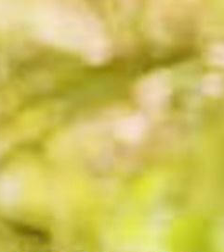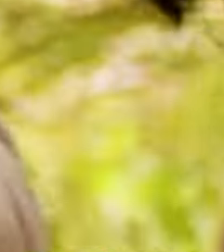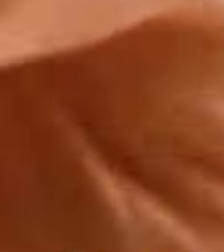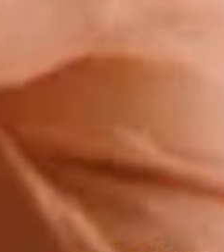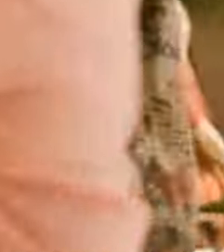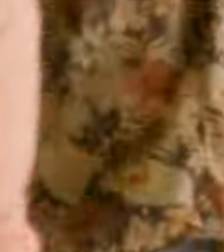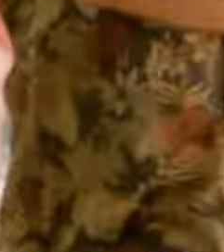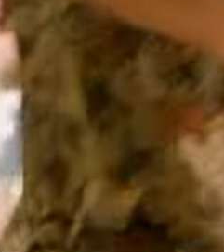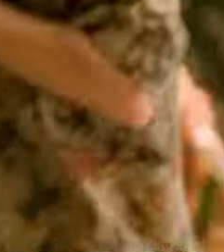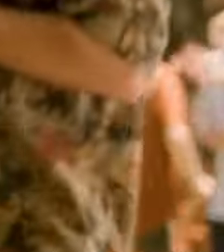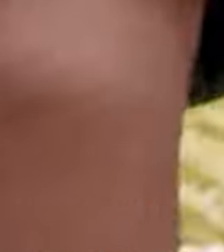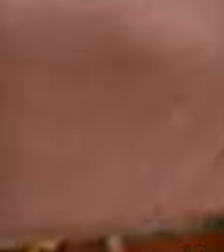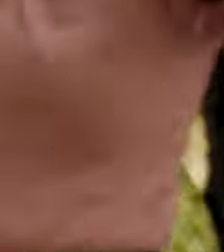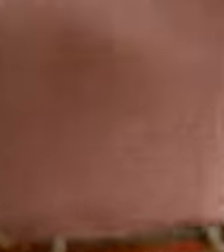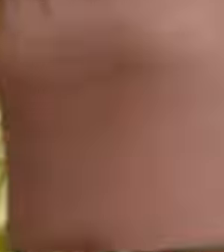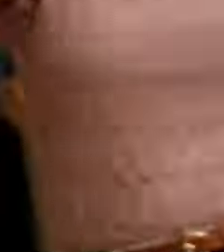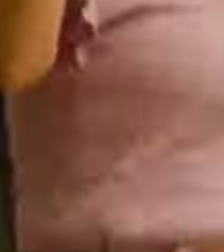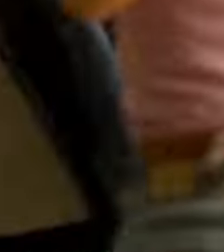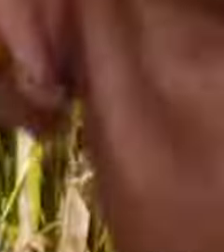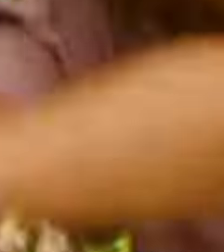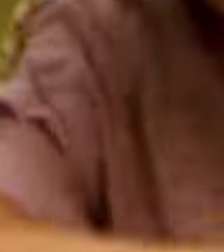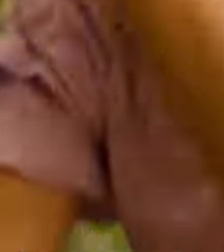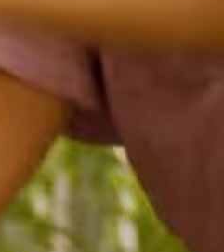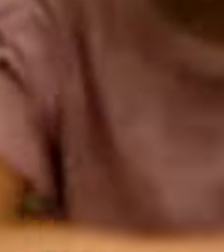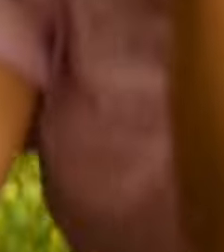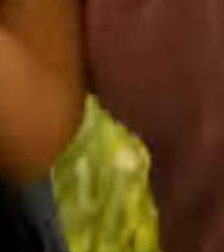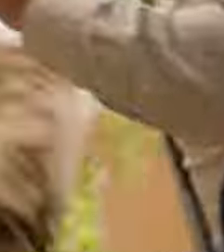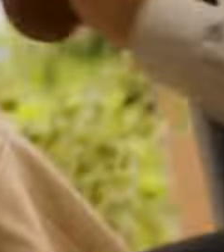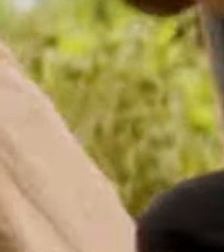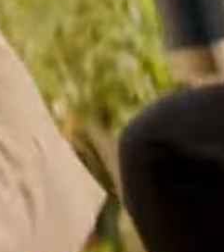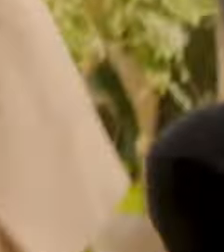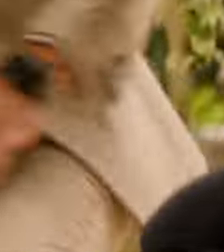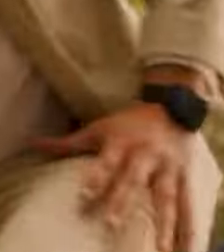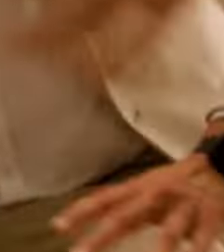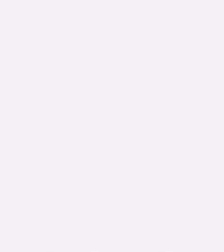presenta Antel. La comunidad más grande sigue creciendo.